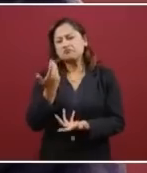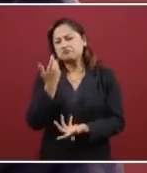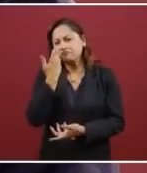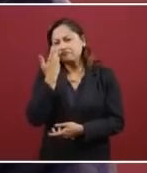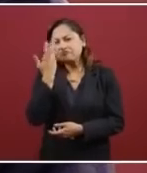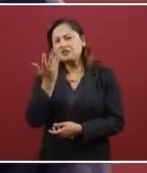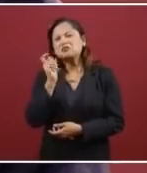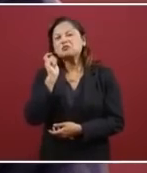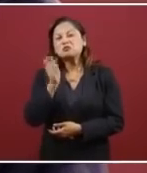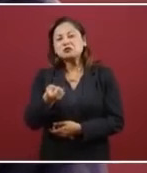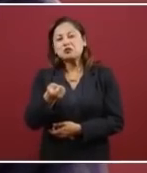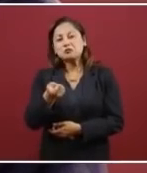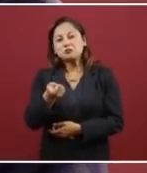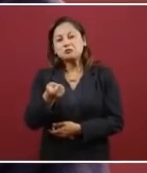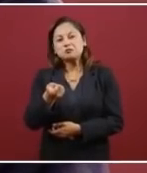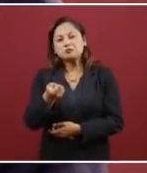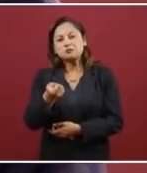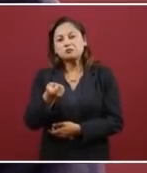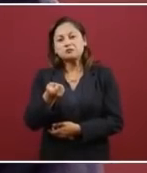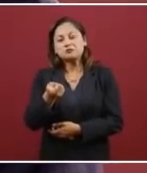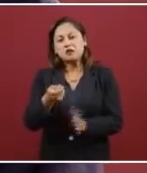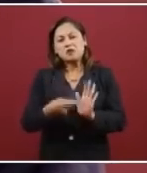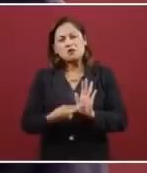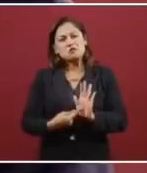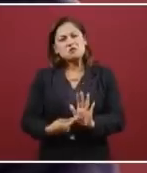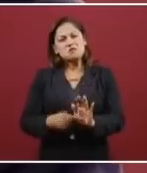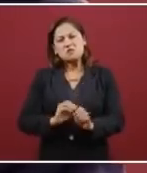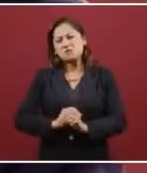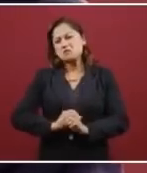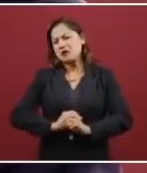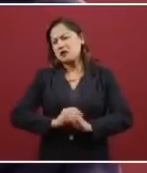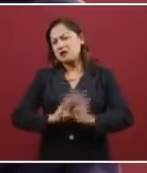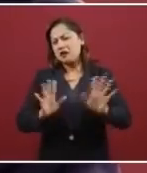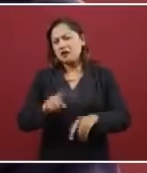se sepa, que no quede ninguna duda